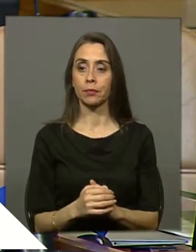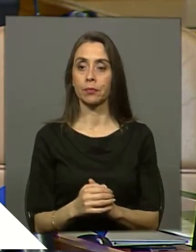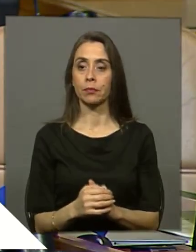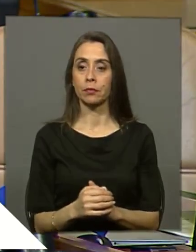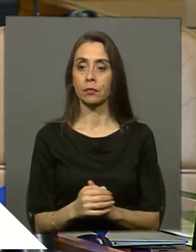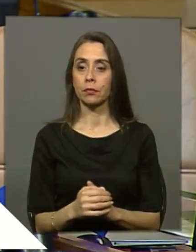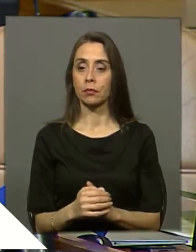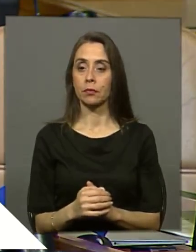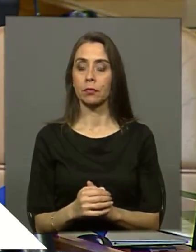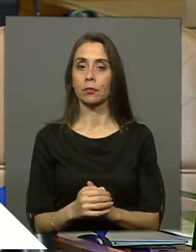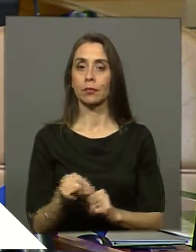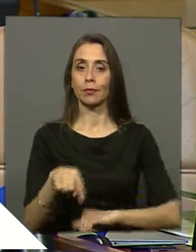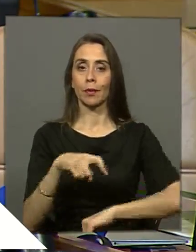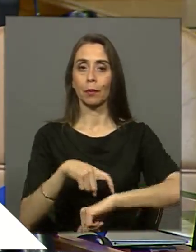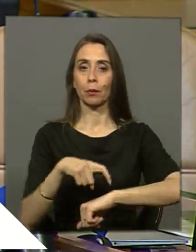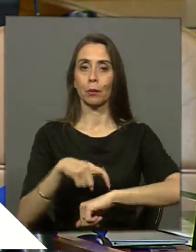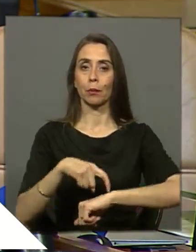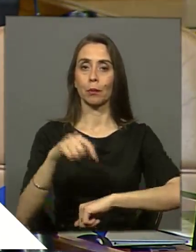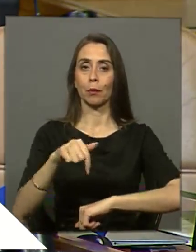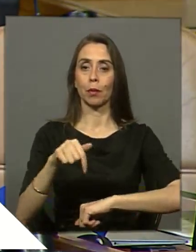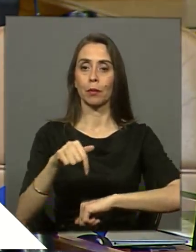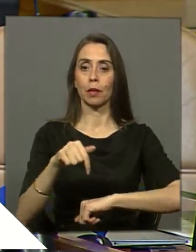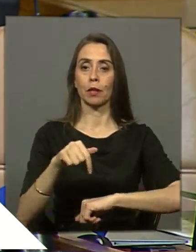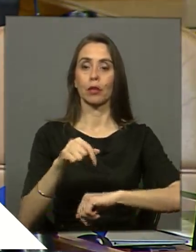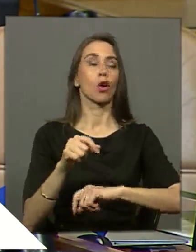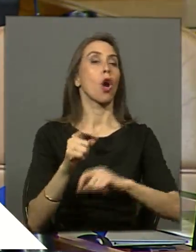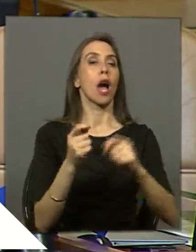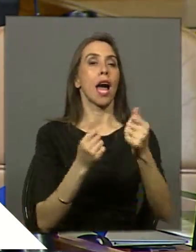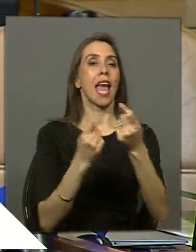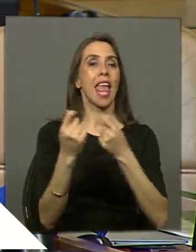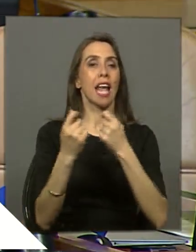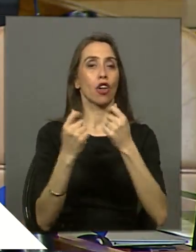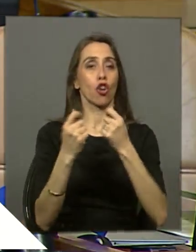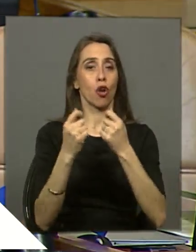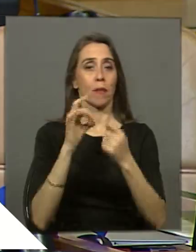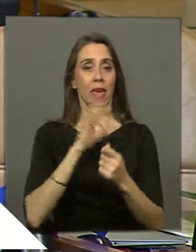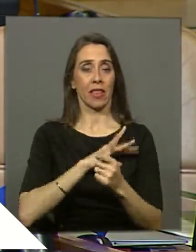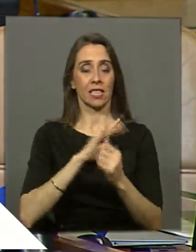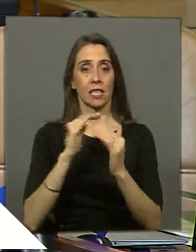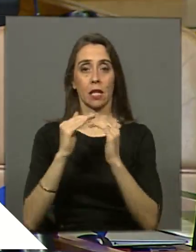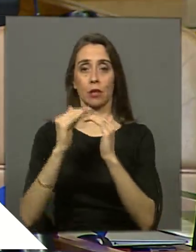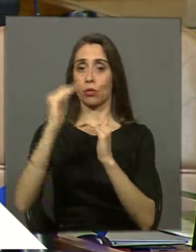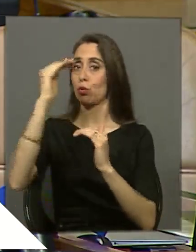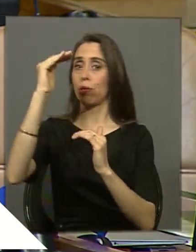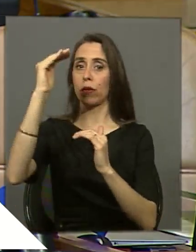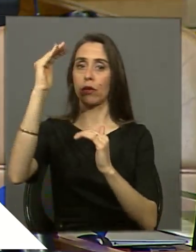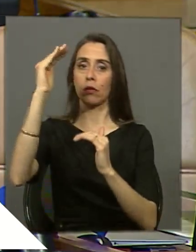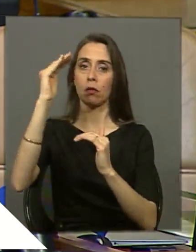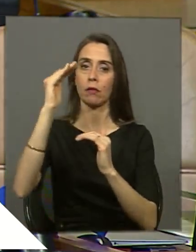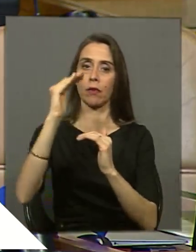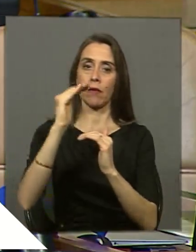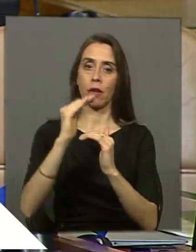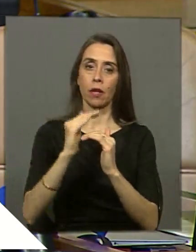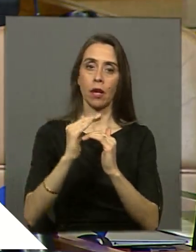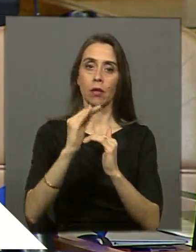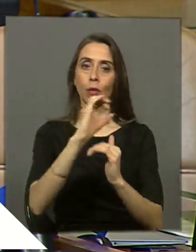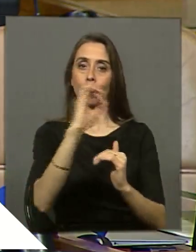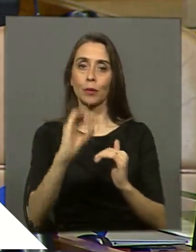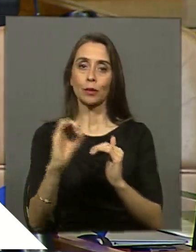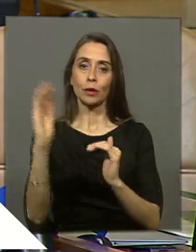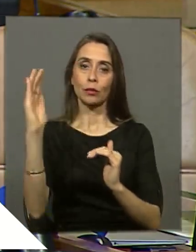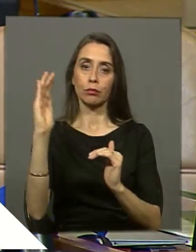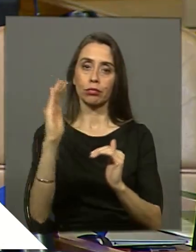sobre todo en una época en que estamos con decrecimiento económico con bajo crecimiento y estas disposiciones que